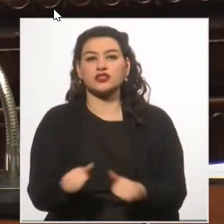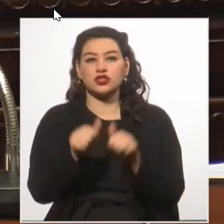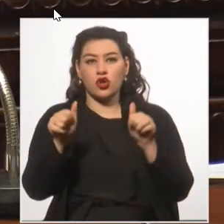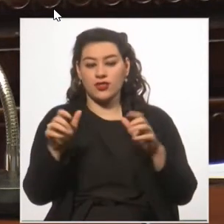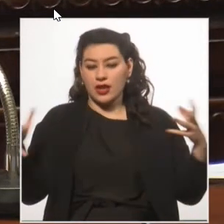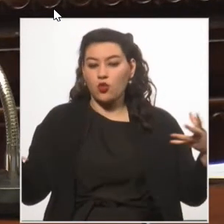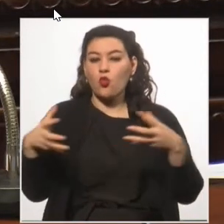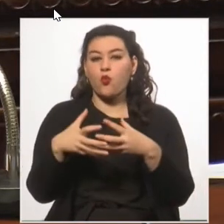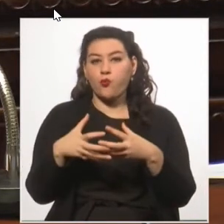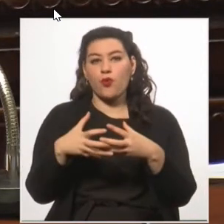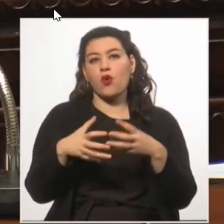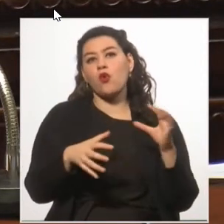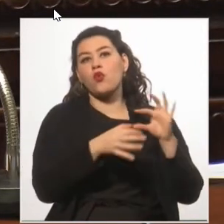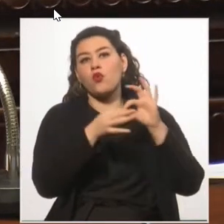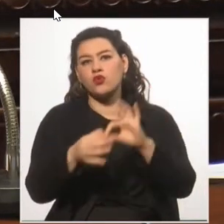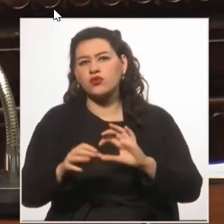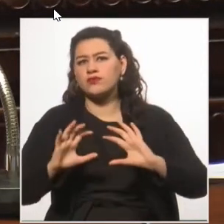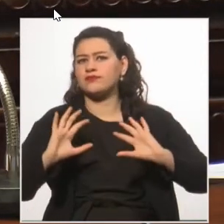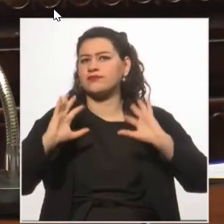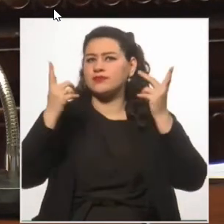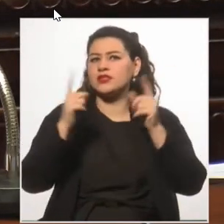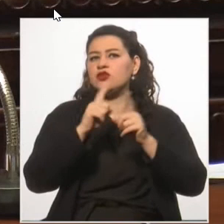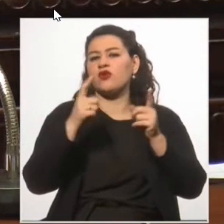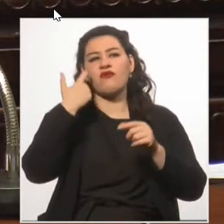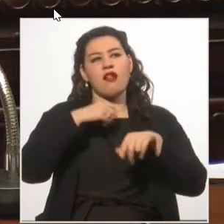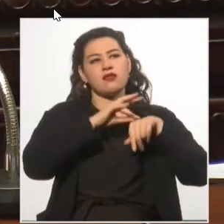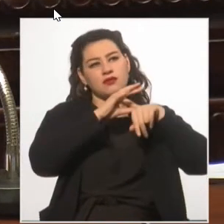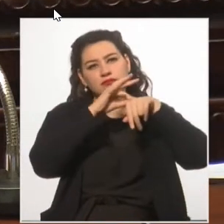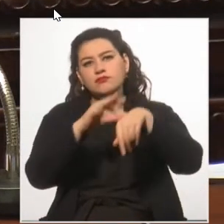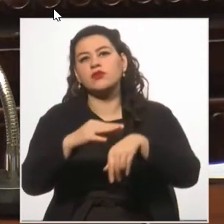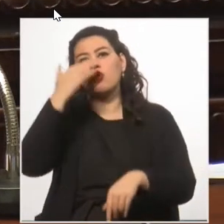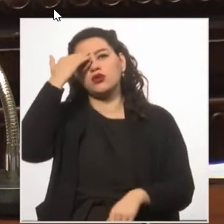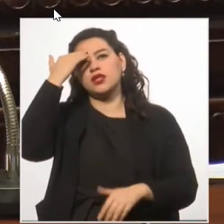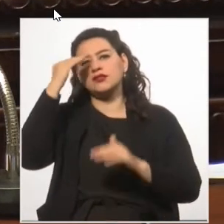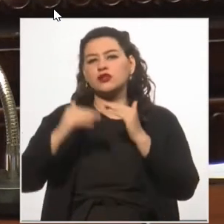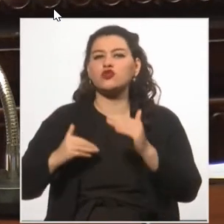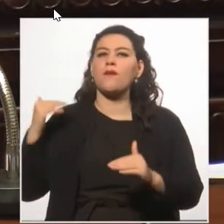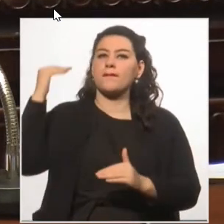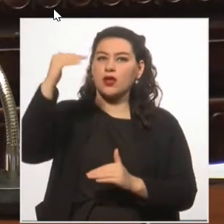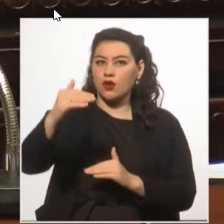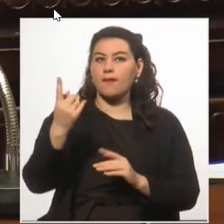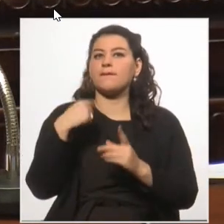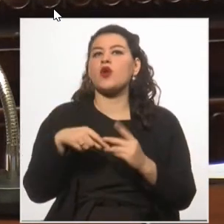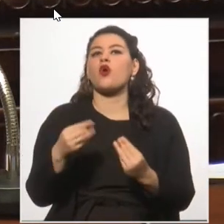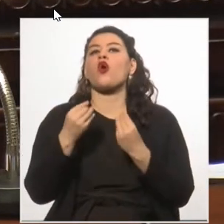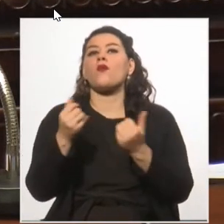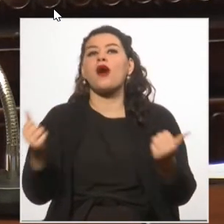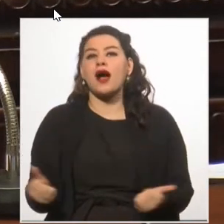multitud desemboca en la barbarie si no la orienta una conciencia superior, pero para